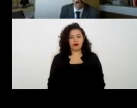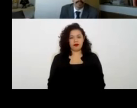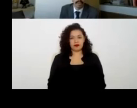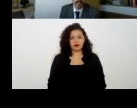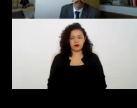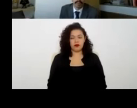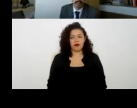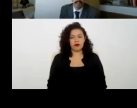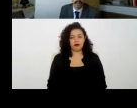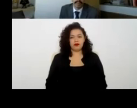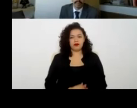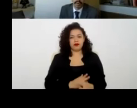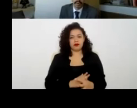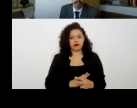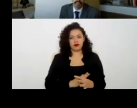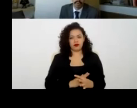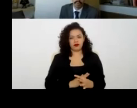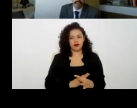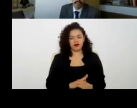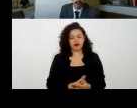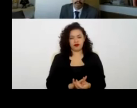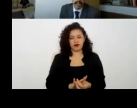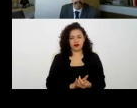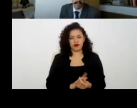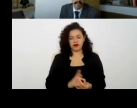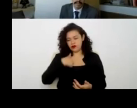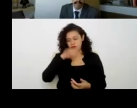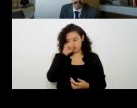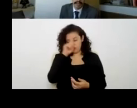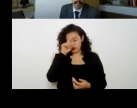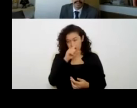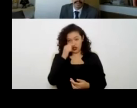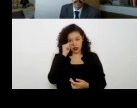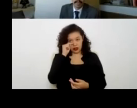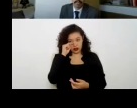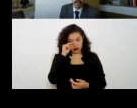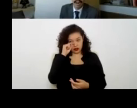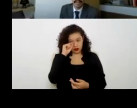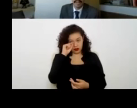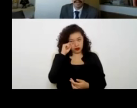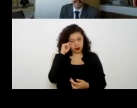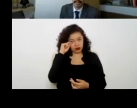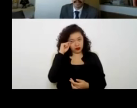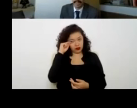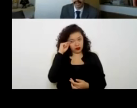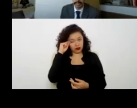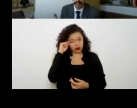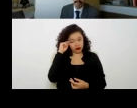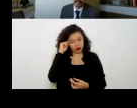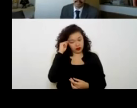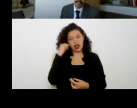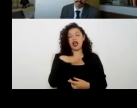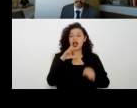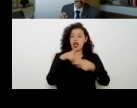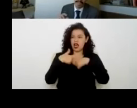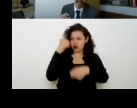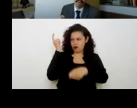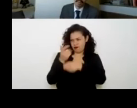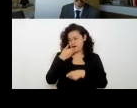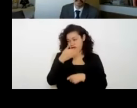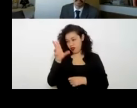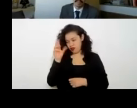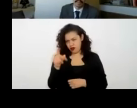Yo te recomiendo que lo consideres como si no lo tienes como alguien a quien ahorita tengas bien identificado, pues